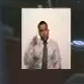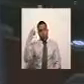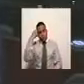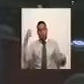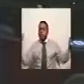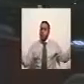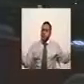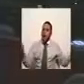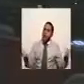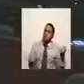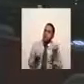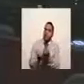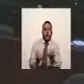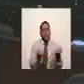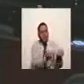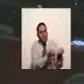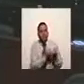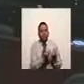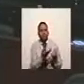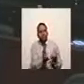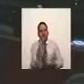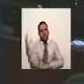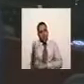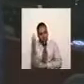las guerrillas colombianas.